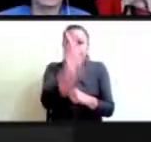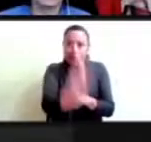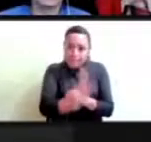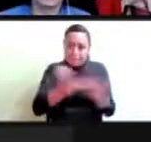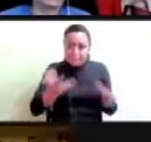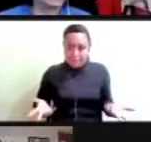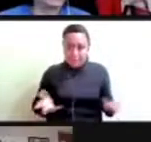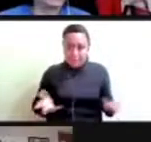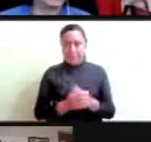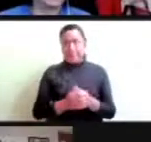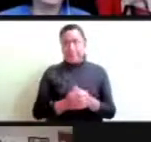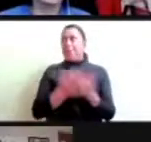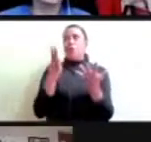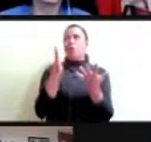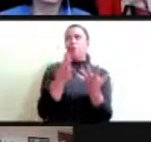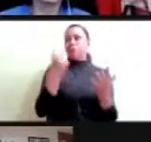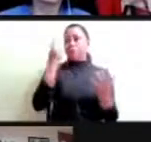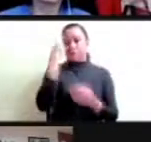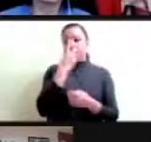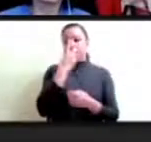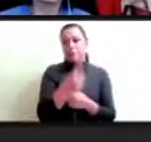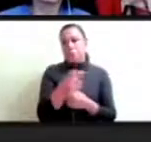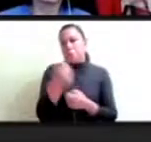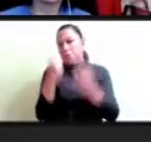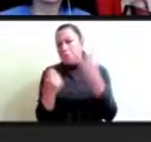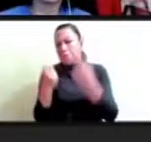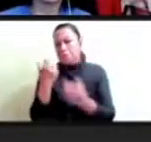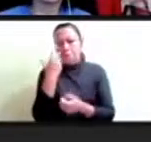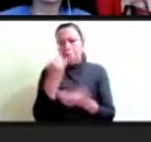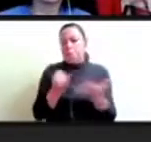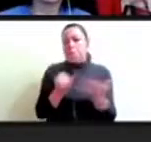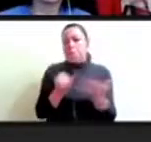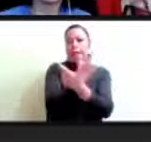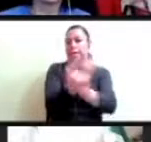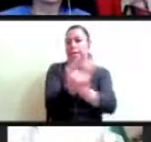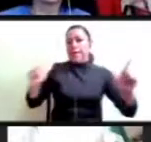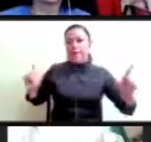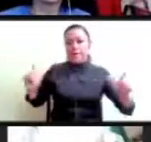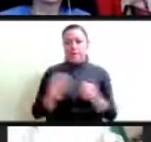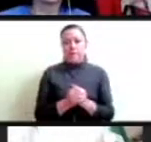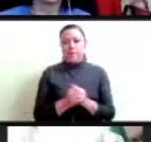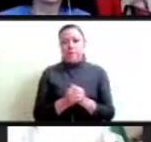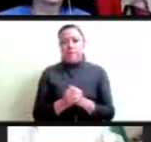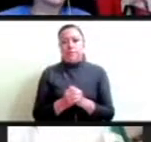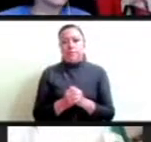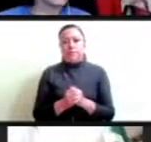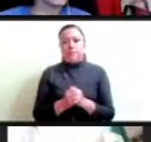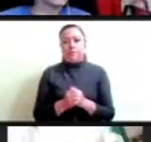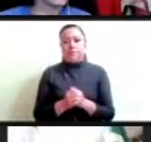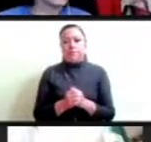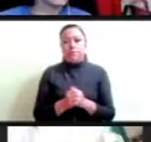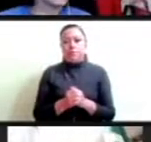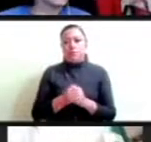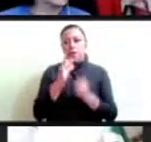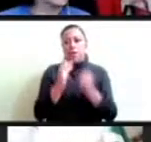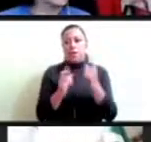quien no, pues no. El que tenga burros, que los amarre. Y el que no, que